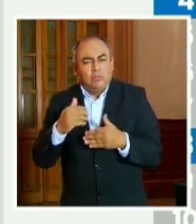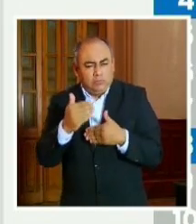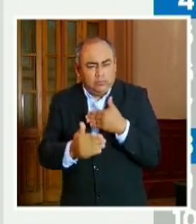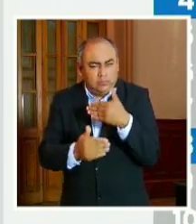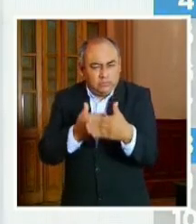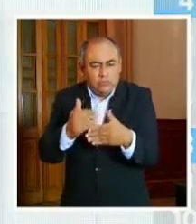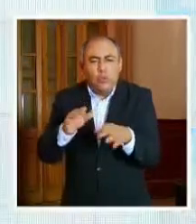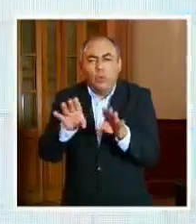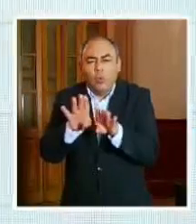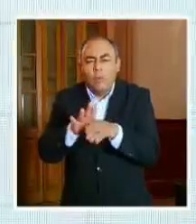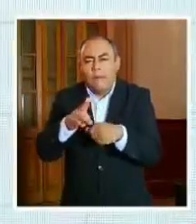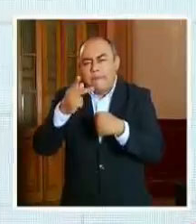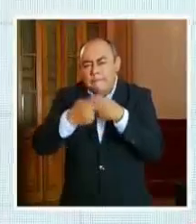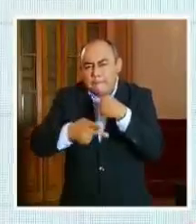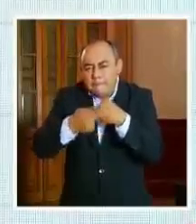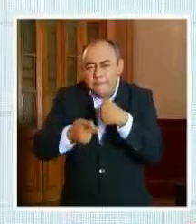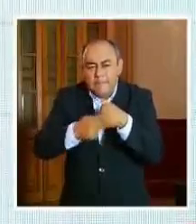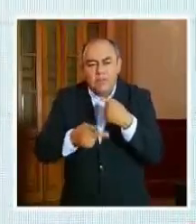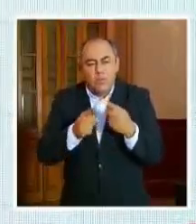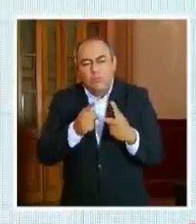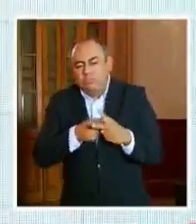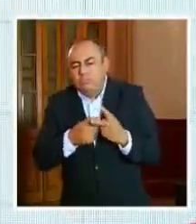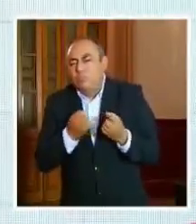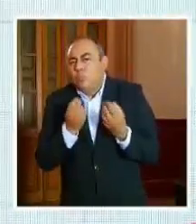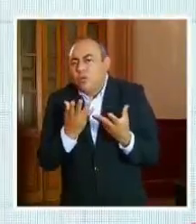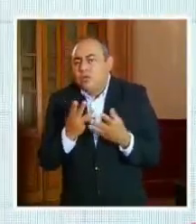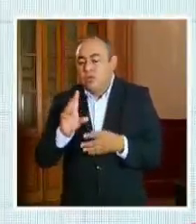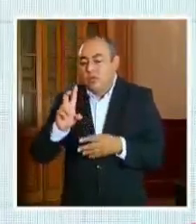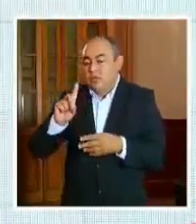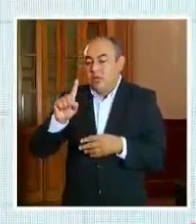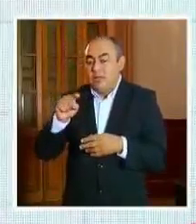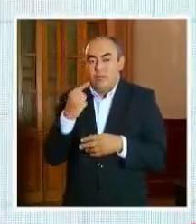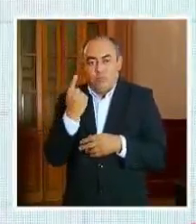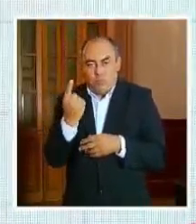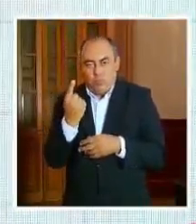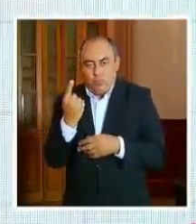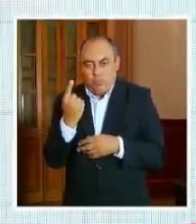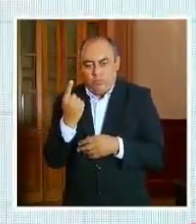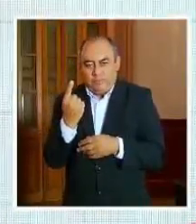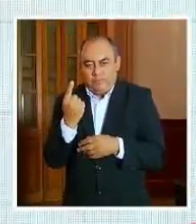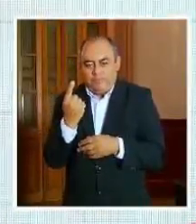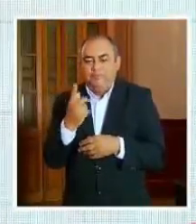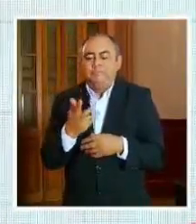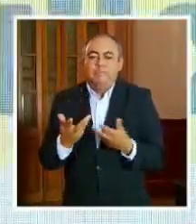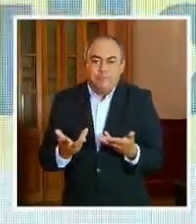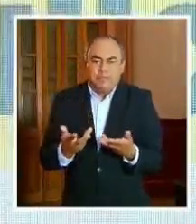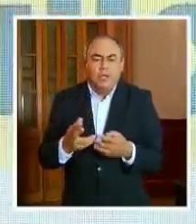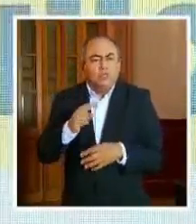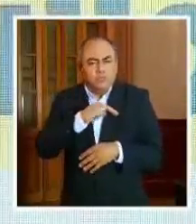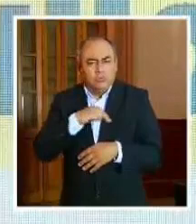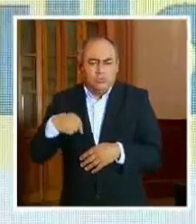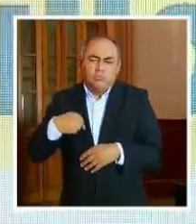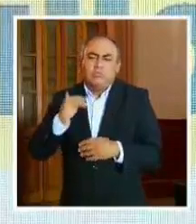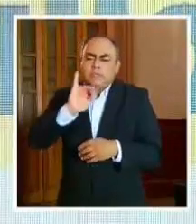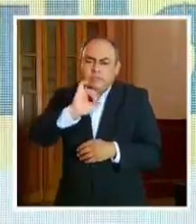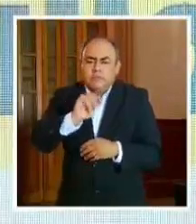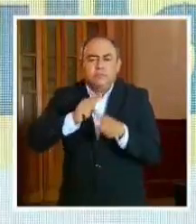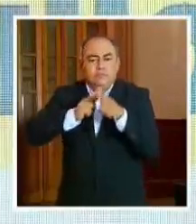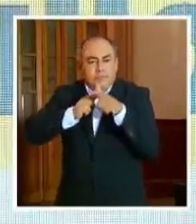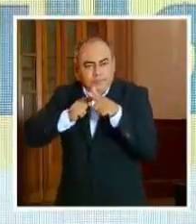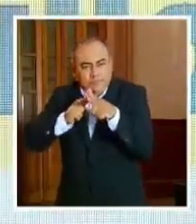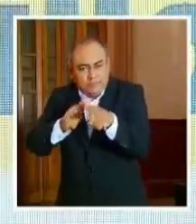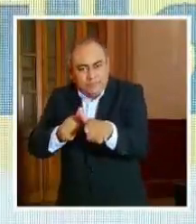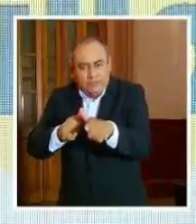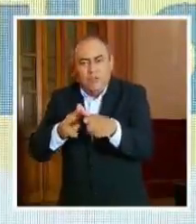epidemiológico en cuanto a valor numérico nos ubica en 31, y aunque continuamos estando